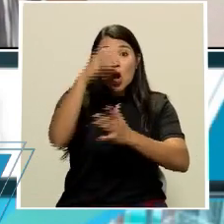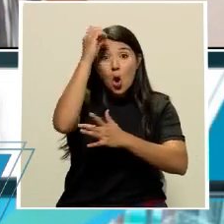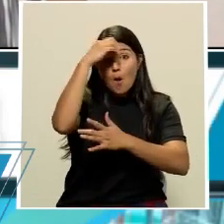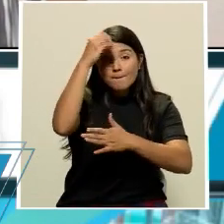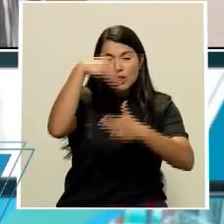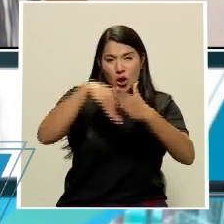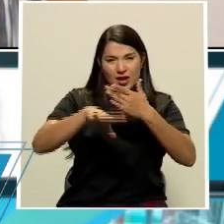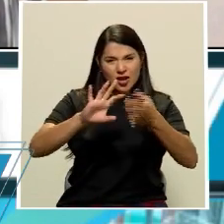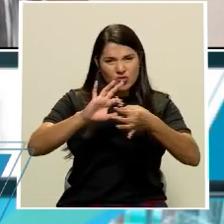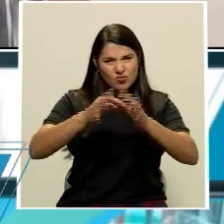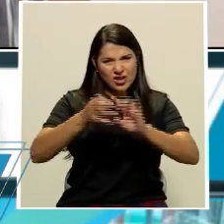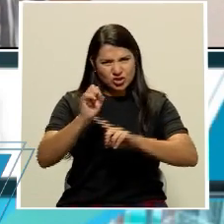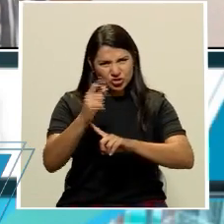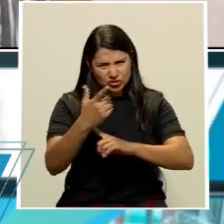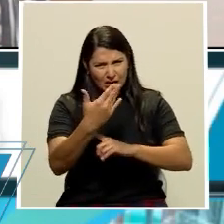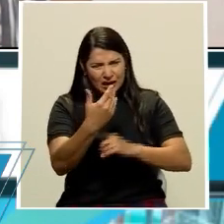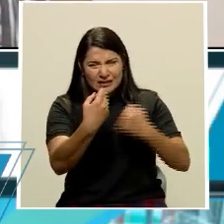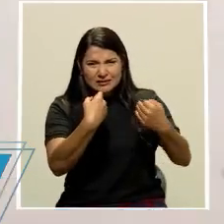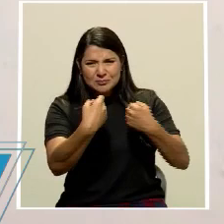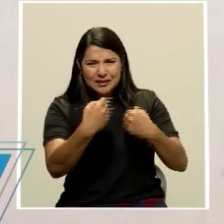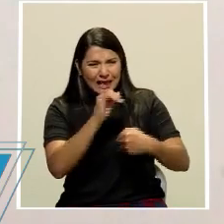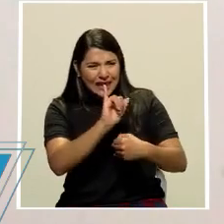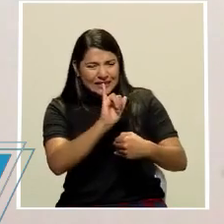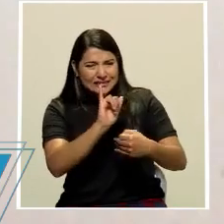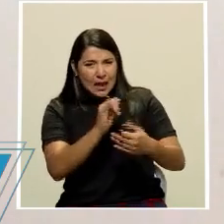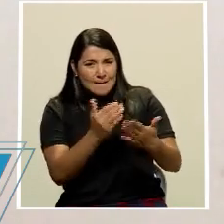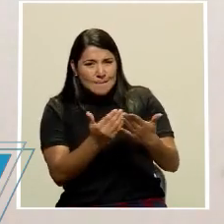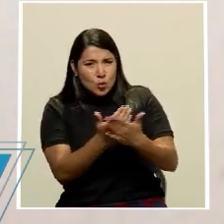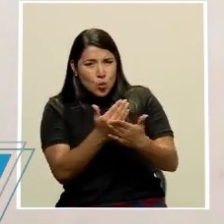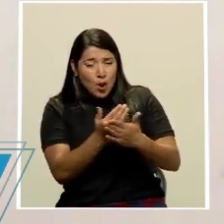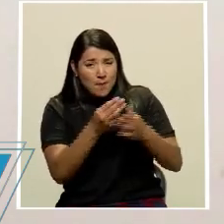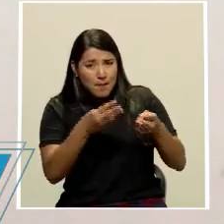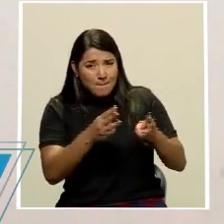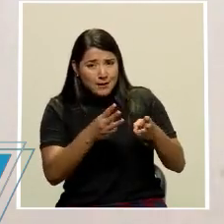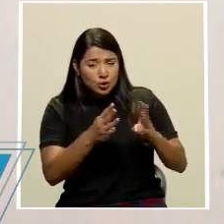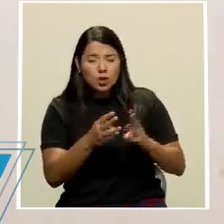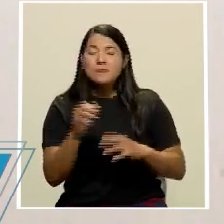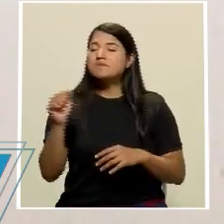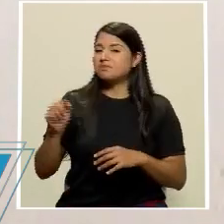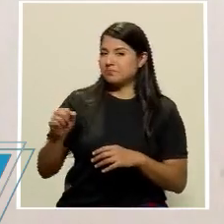fue eso? Explíquenos un poco esa metodología nueva. Sí, esto es